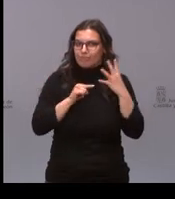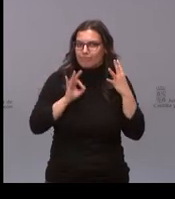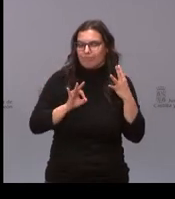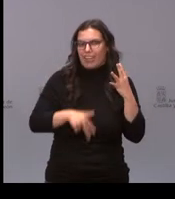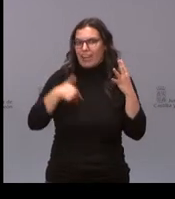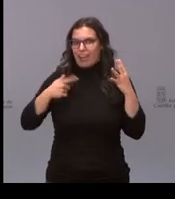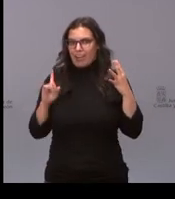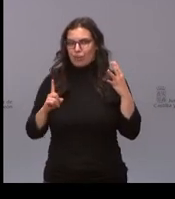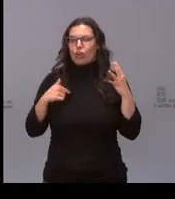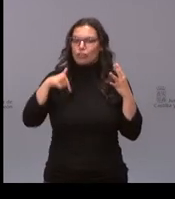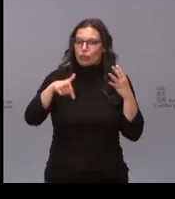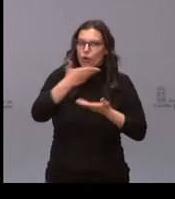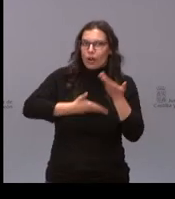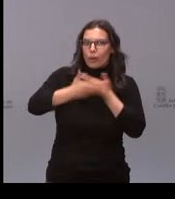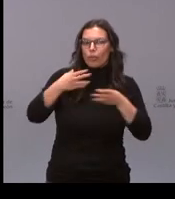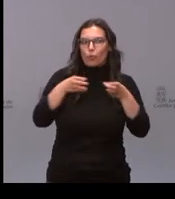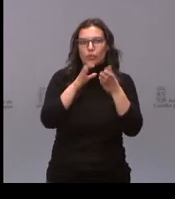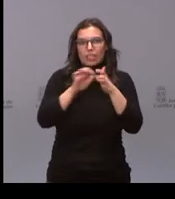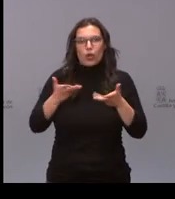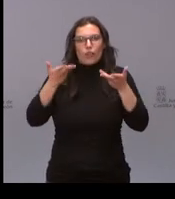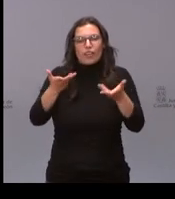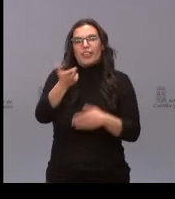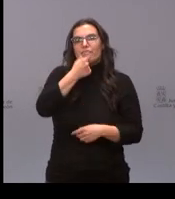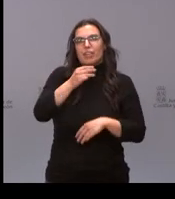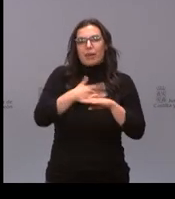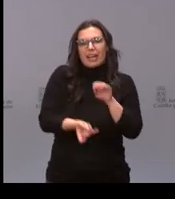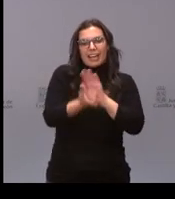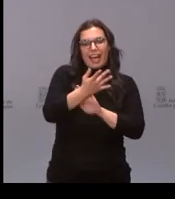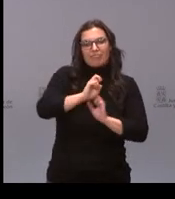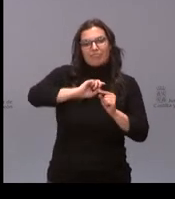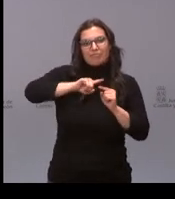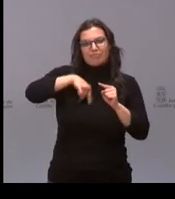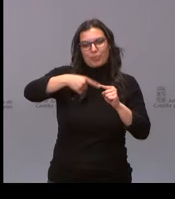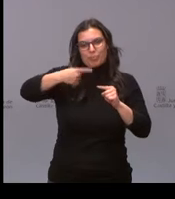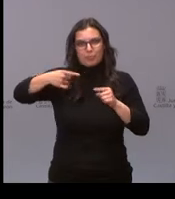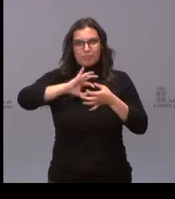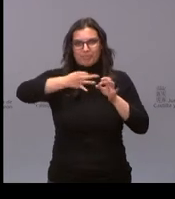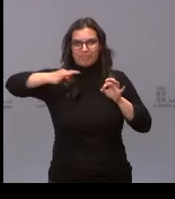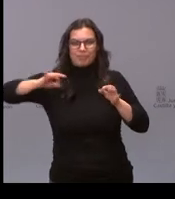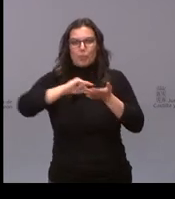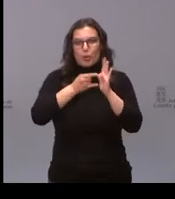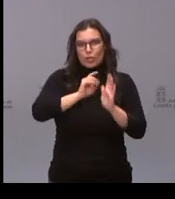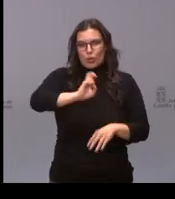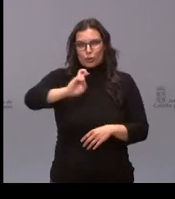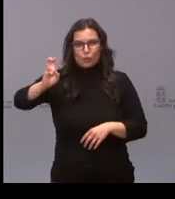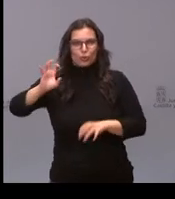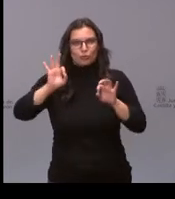de Castilla y León que va a permitir la generación de otros proyectos empresariales muy